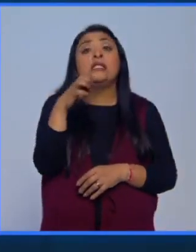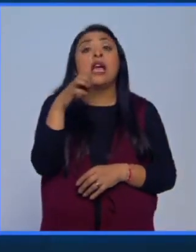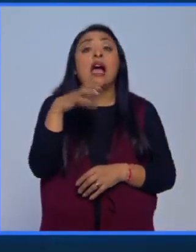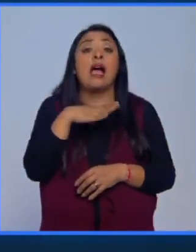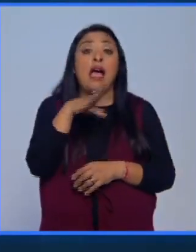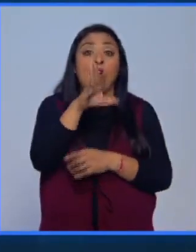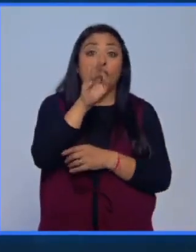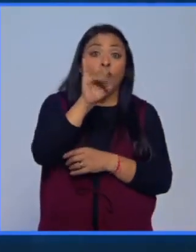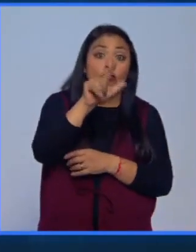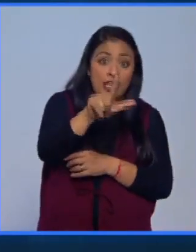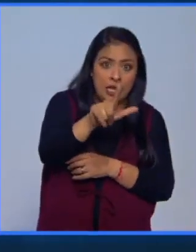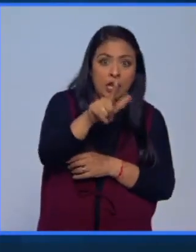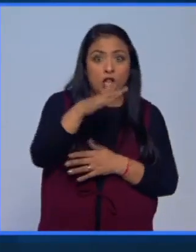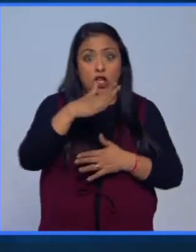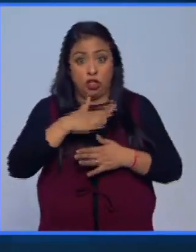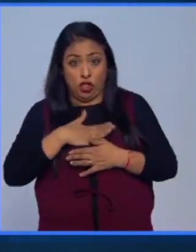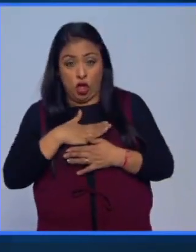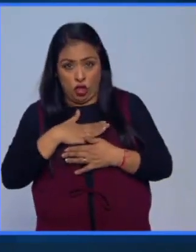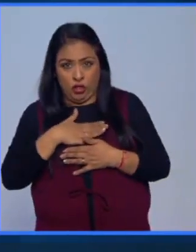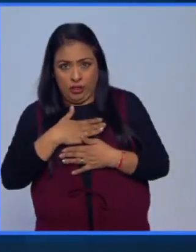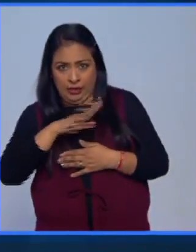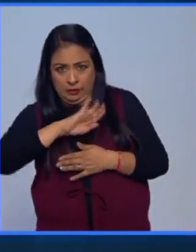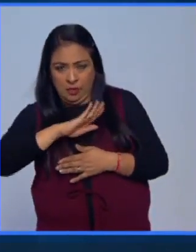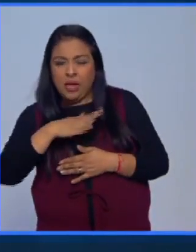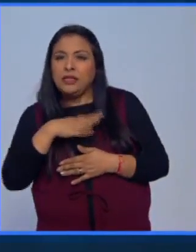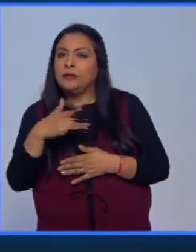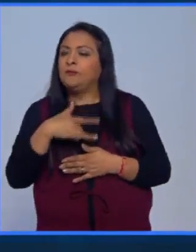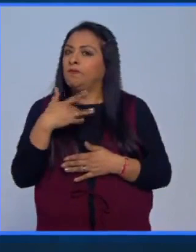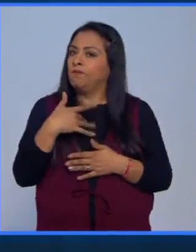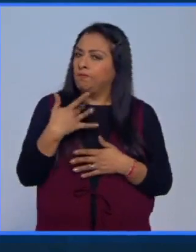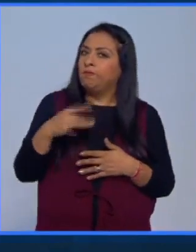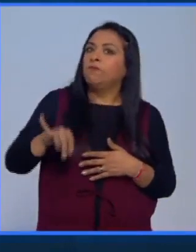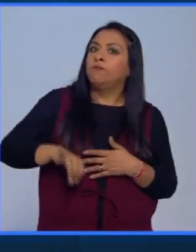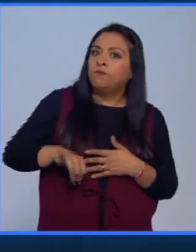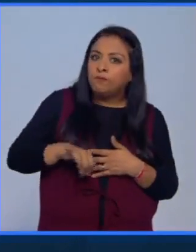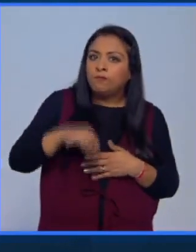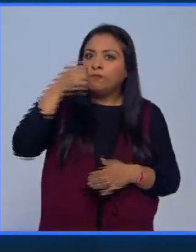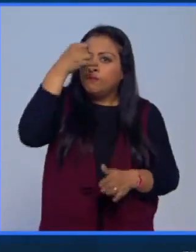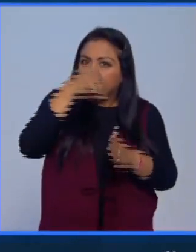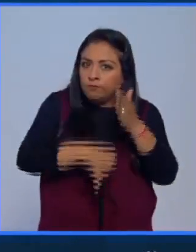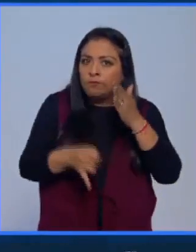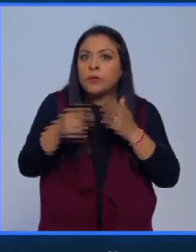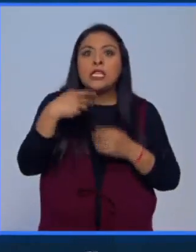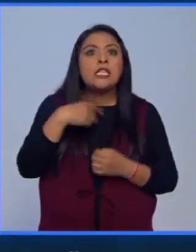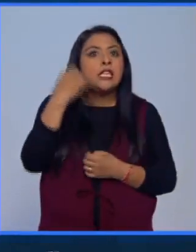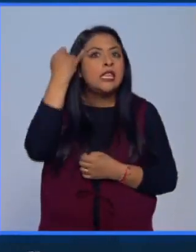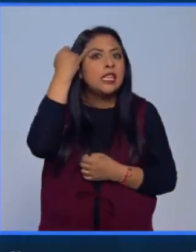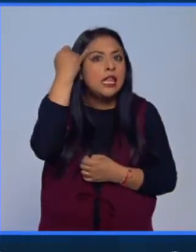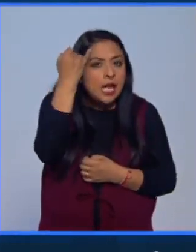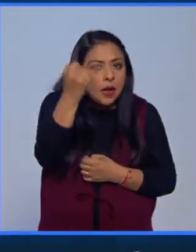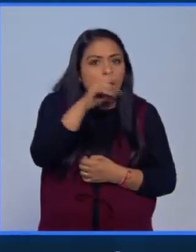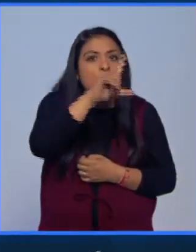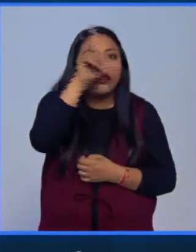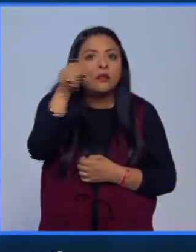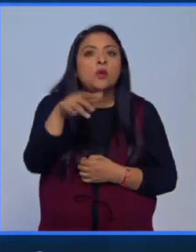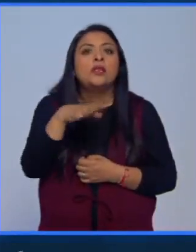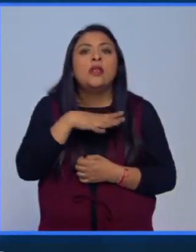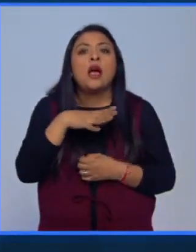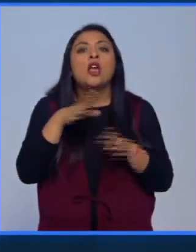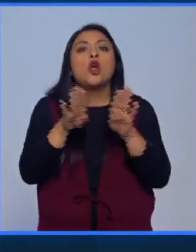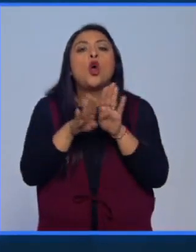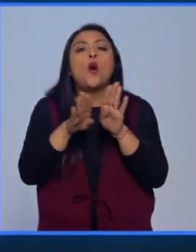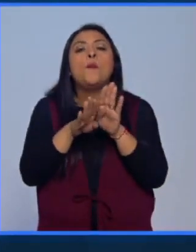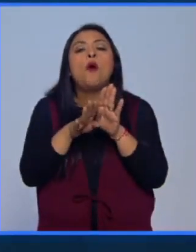Phil como a nosotros, nos parece interesante abundar en esa idea para terminar creando